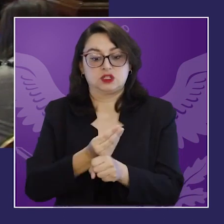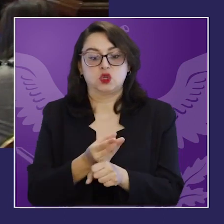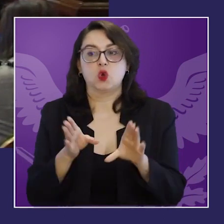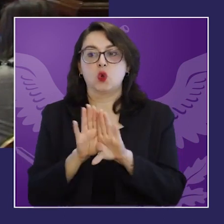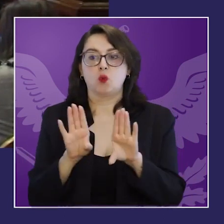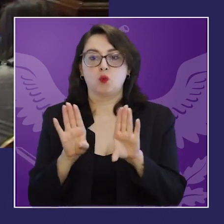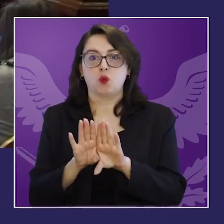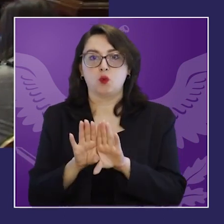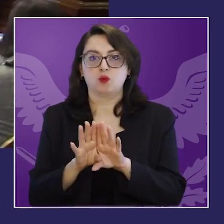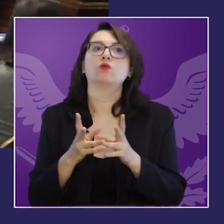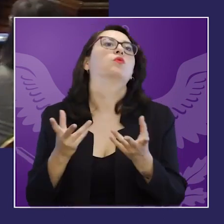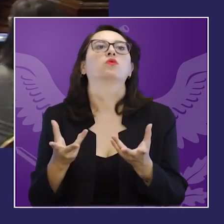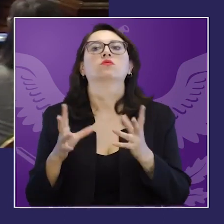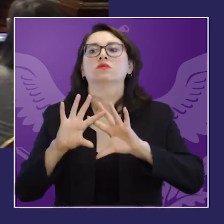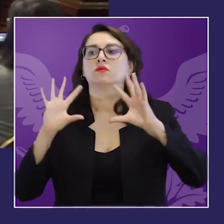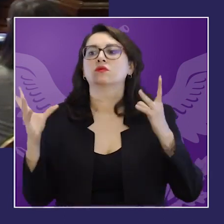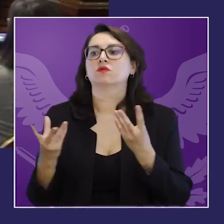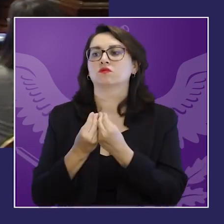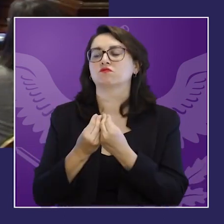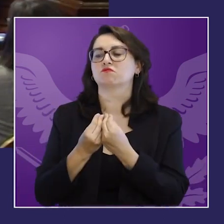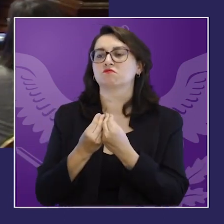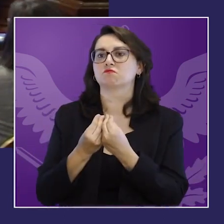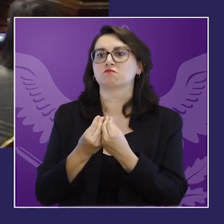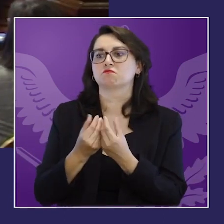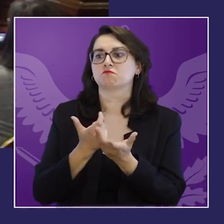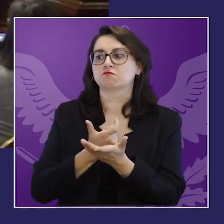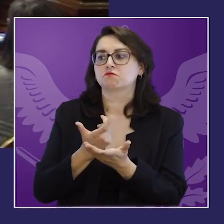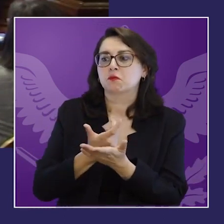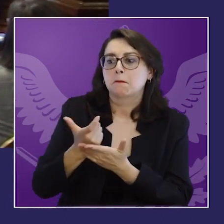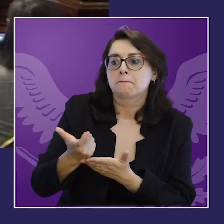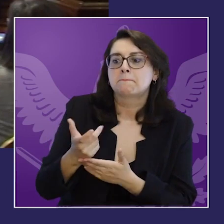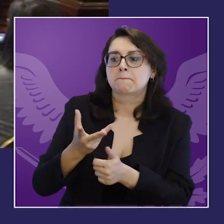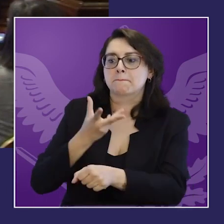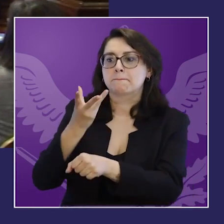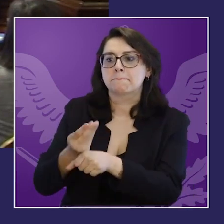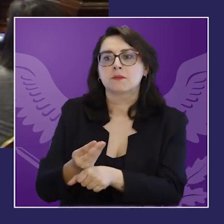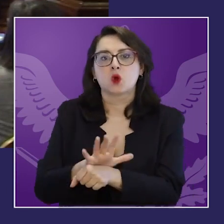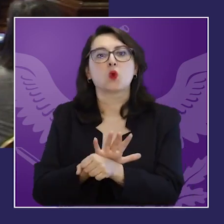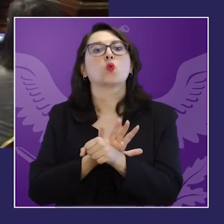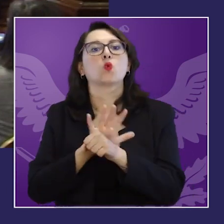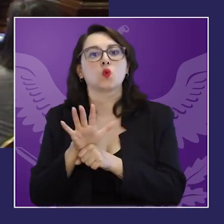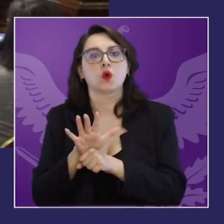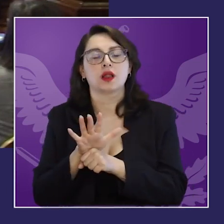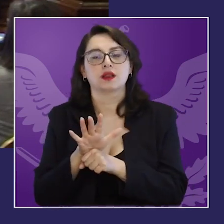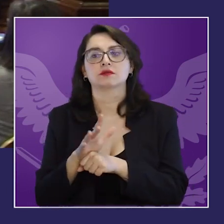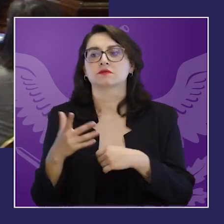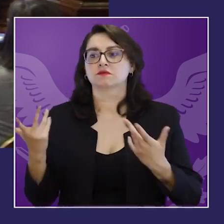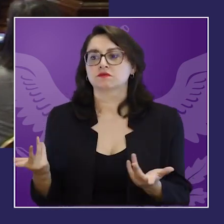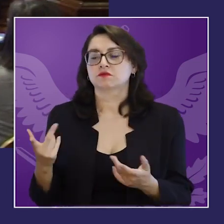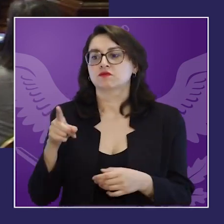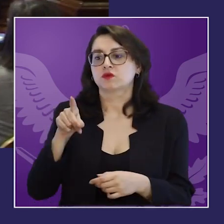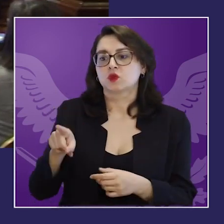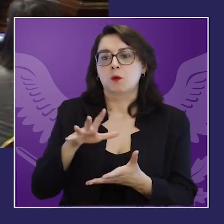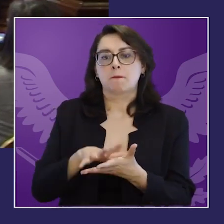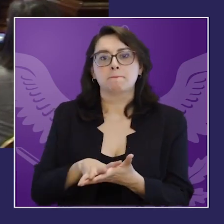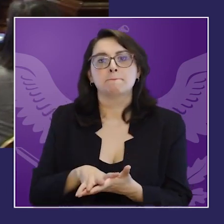de reparación se basaba y se basa en la noción de restitutio in integrum, es decir, que lo que se pretende